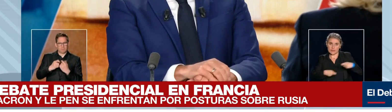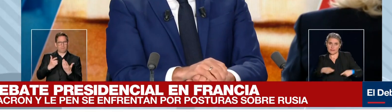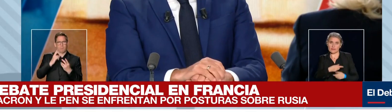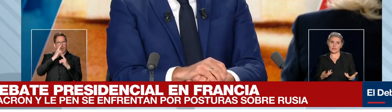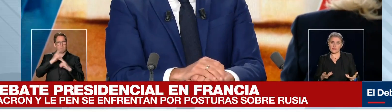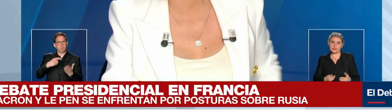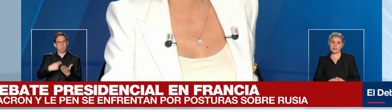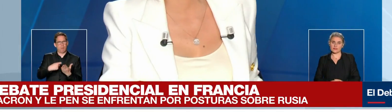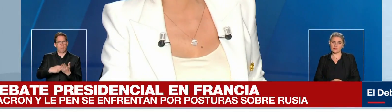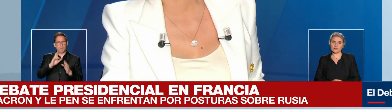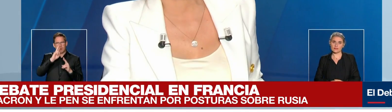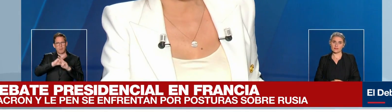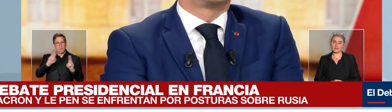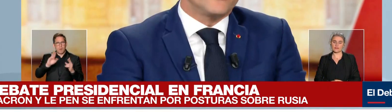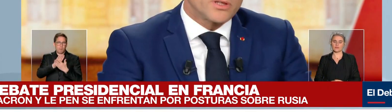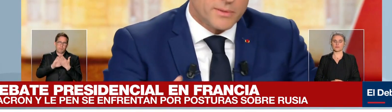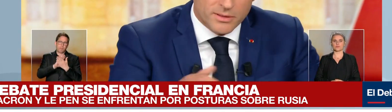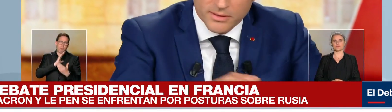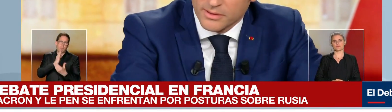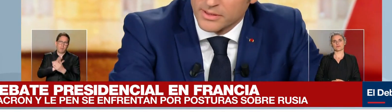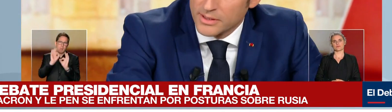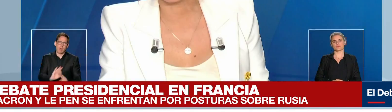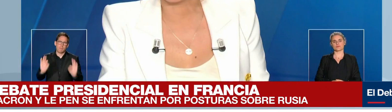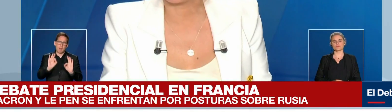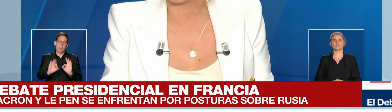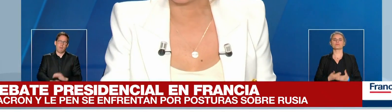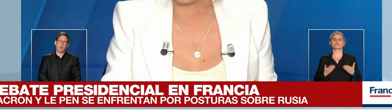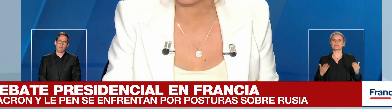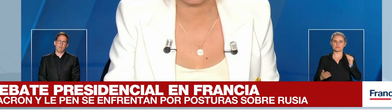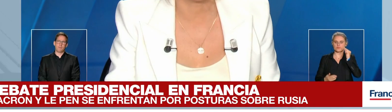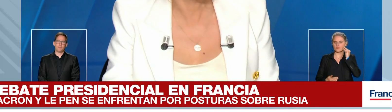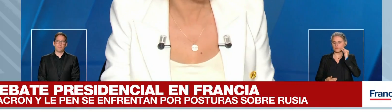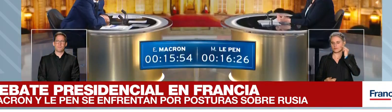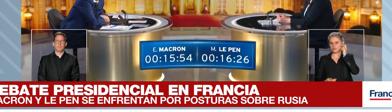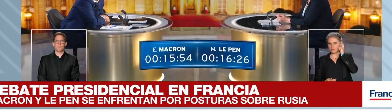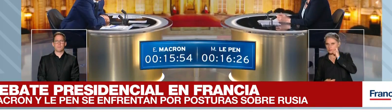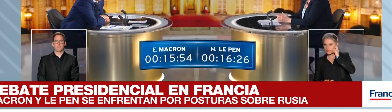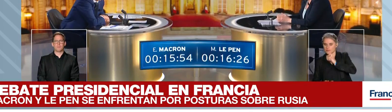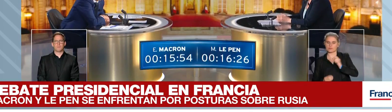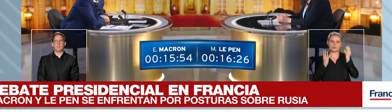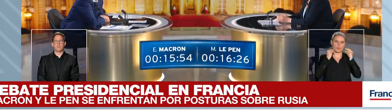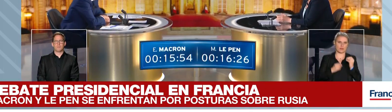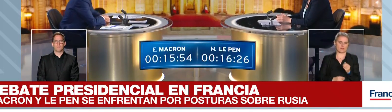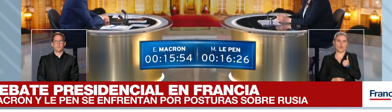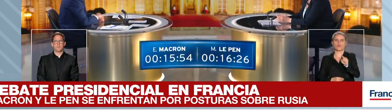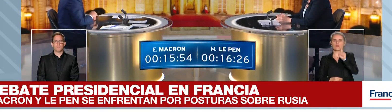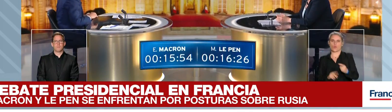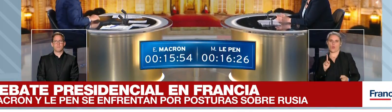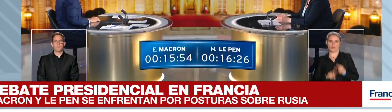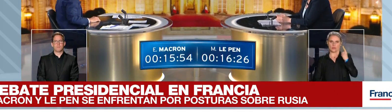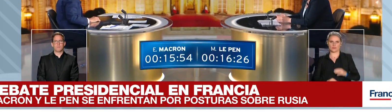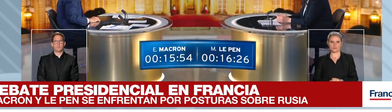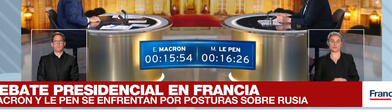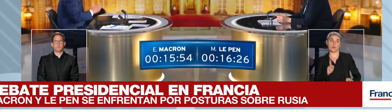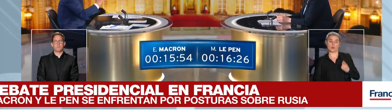francés y nadie jamás intervino y usted lo sabe perfectamente. Emmanuel Macron, Marine Le Pen, queda una pregunta muy importante.